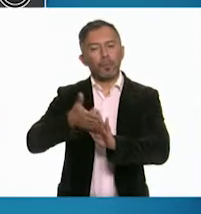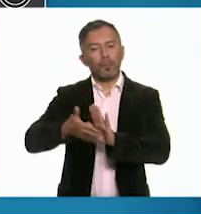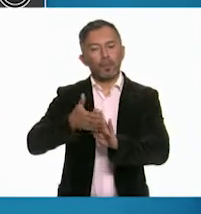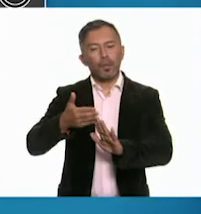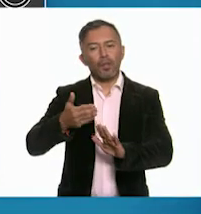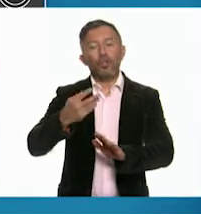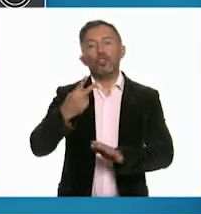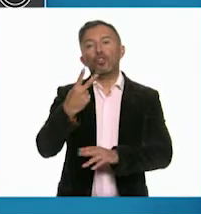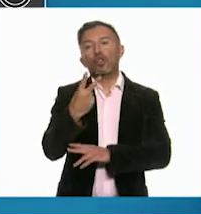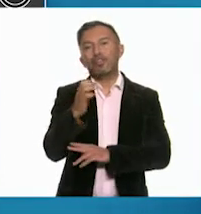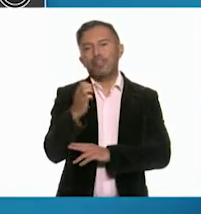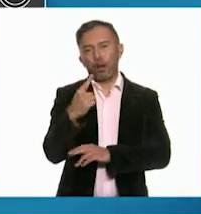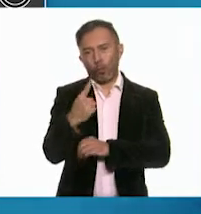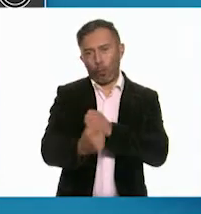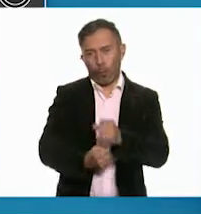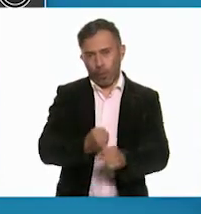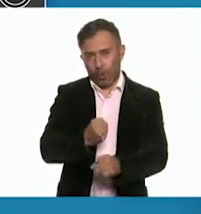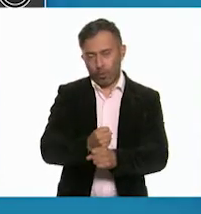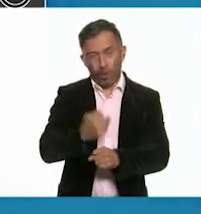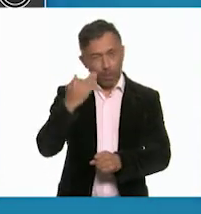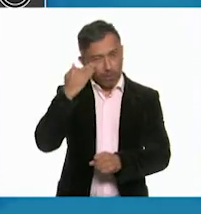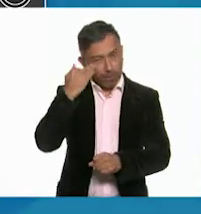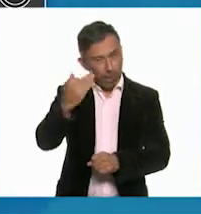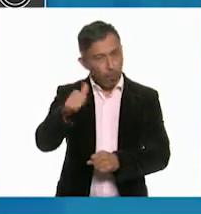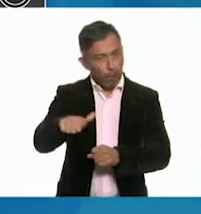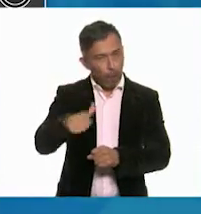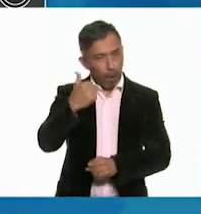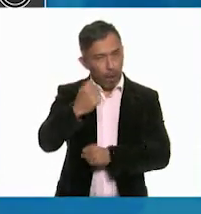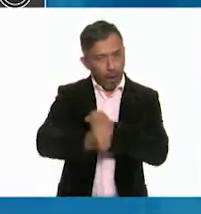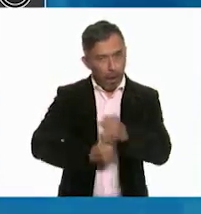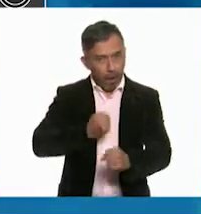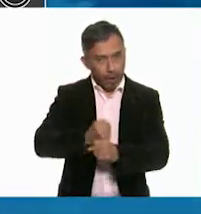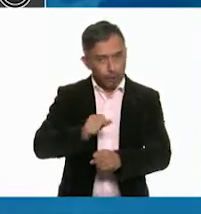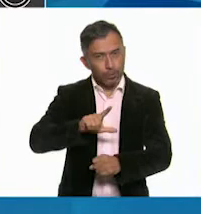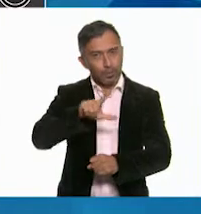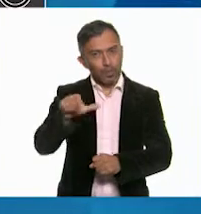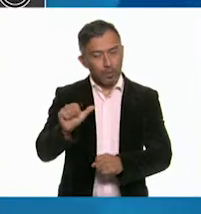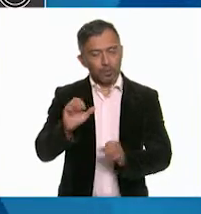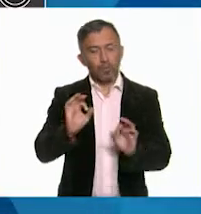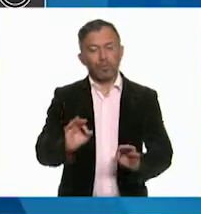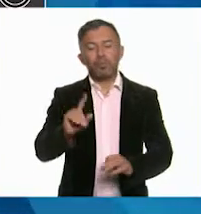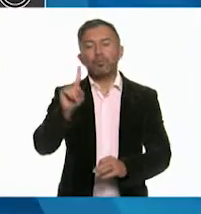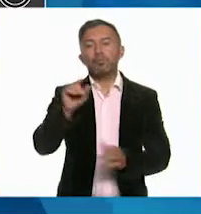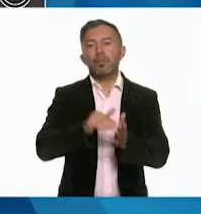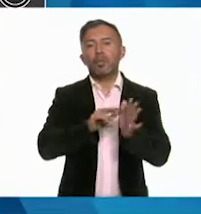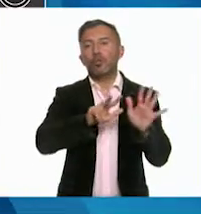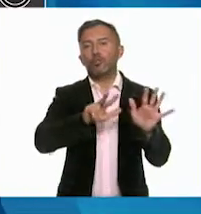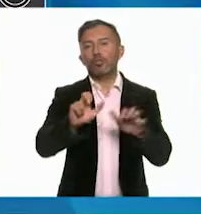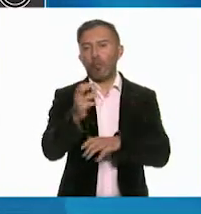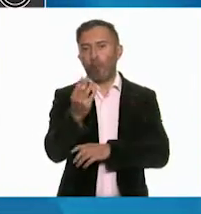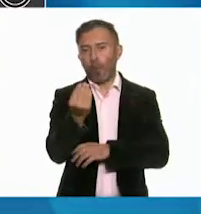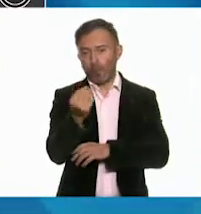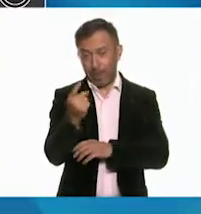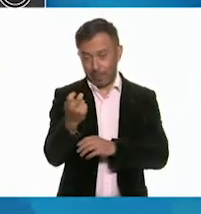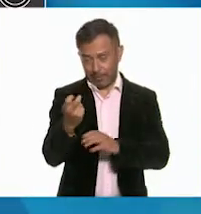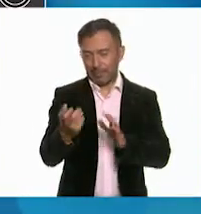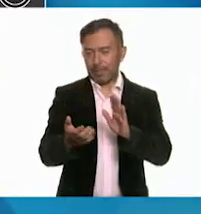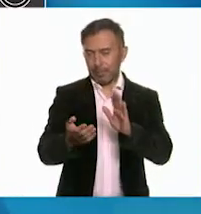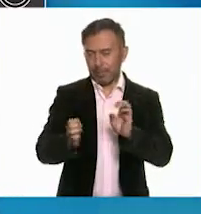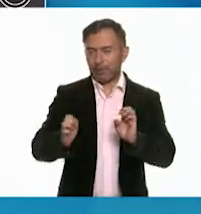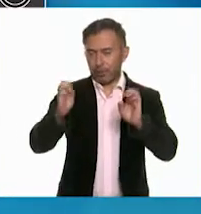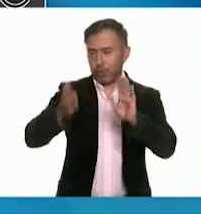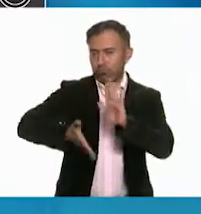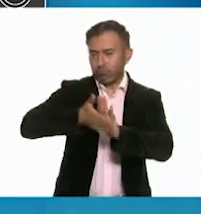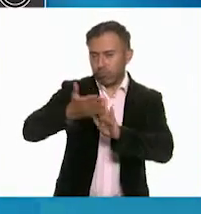siguiente, pero no fue sino hasta 11 años después, en 1809, que la construcción de este majestuoso